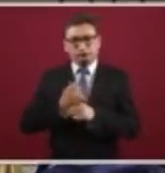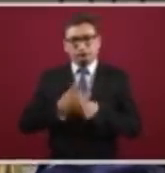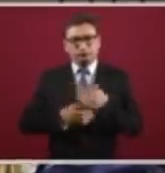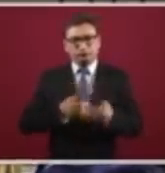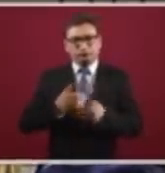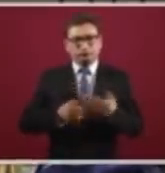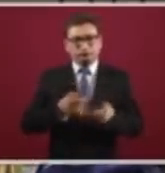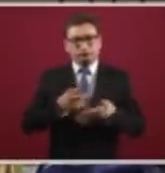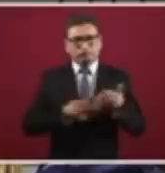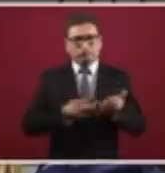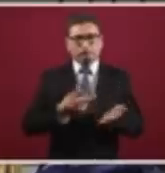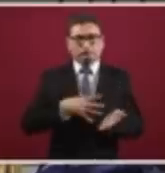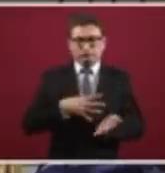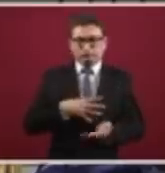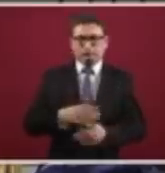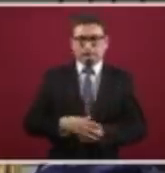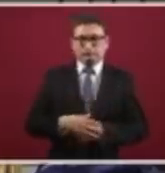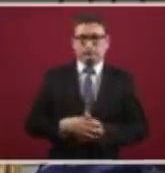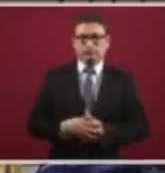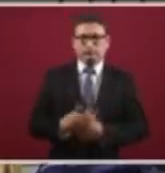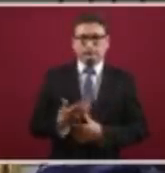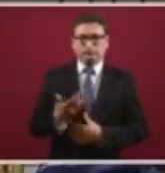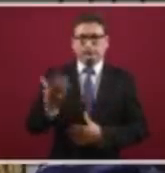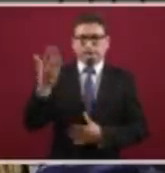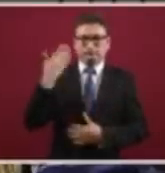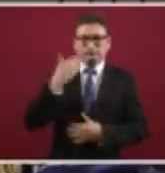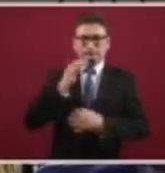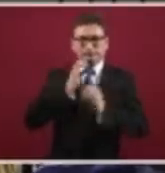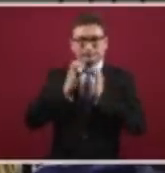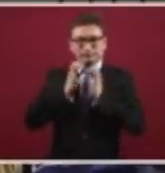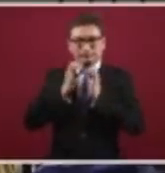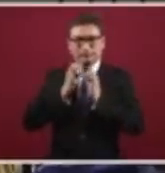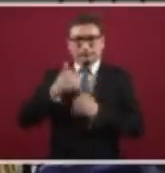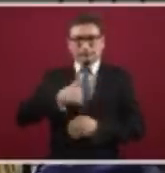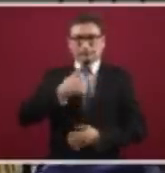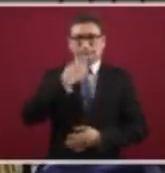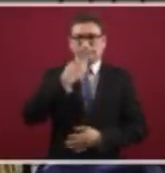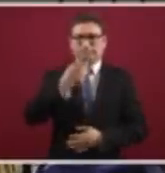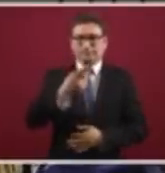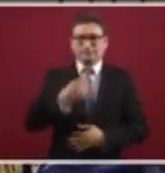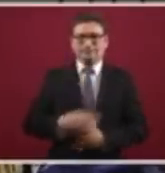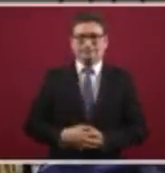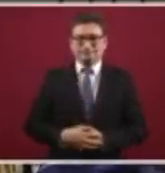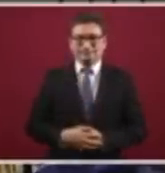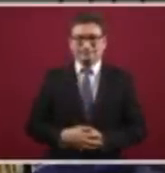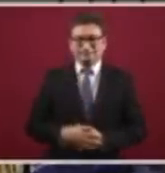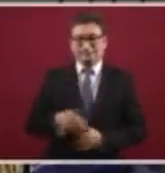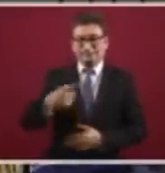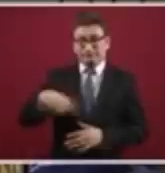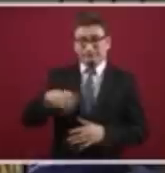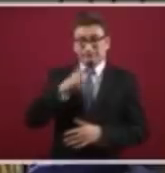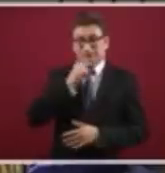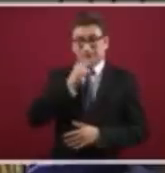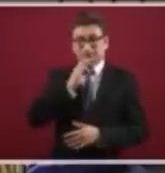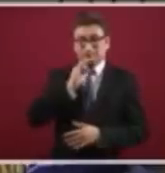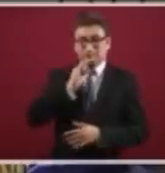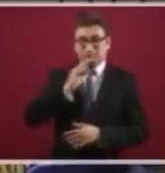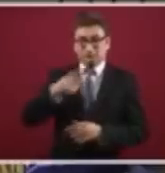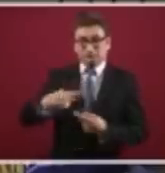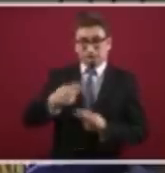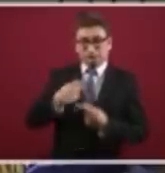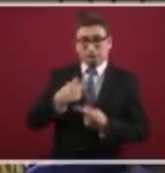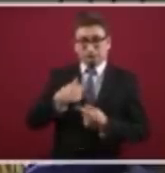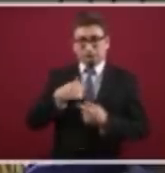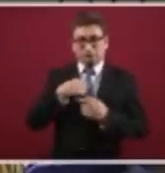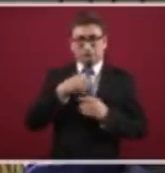ofrece en la última entrevista que sostuvimos con los padres que me volvió a poner el día